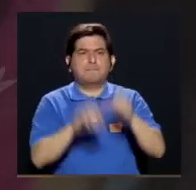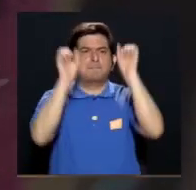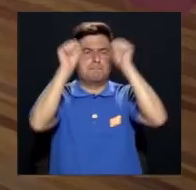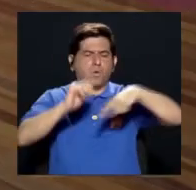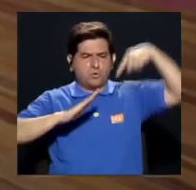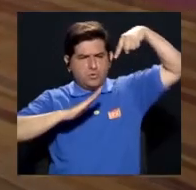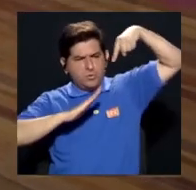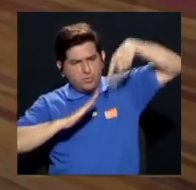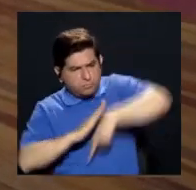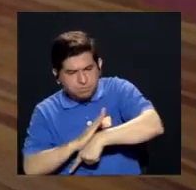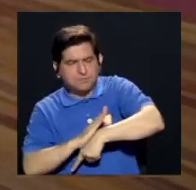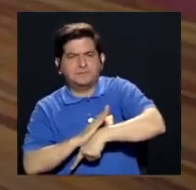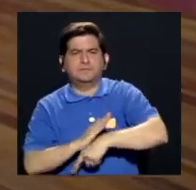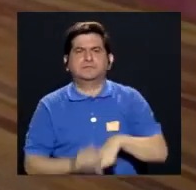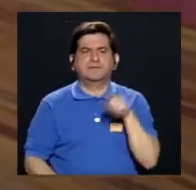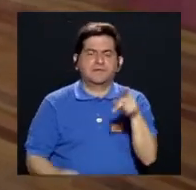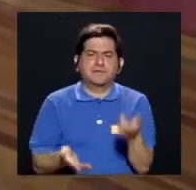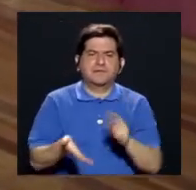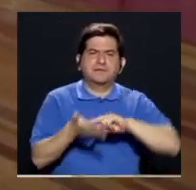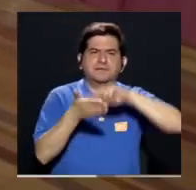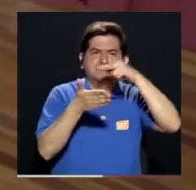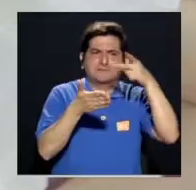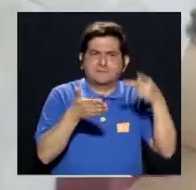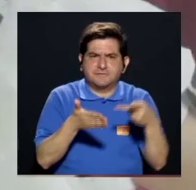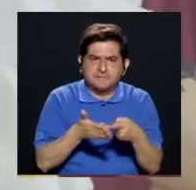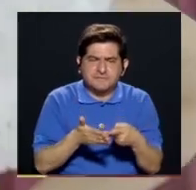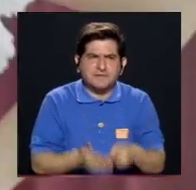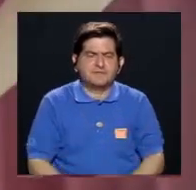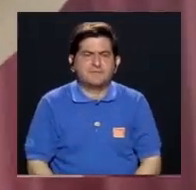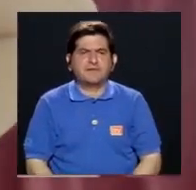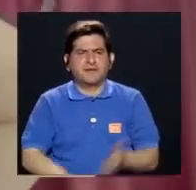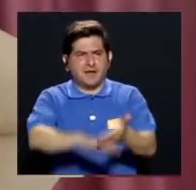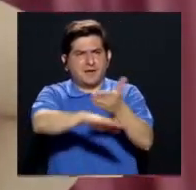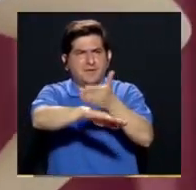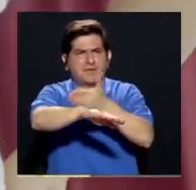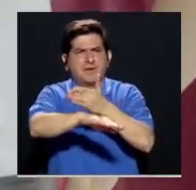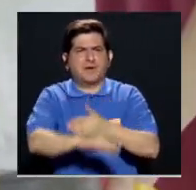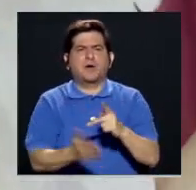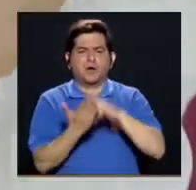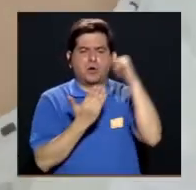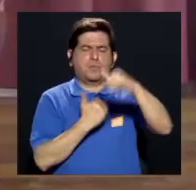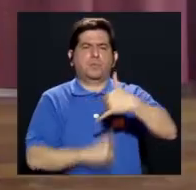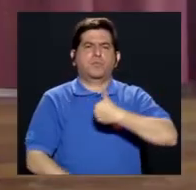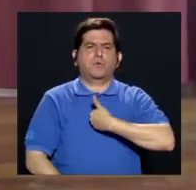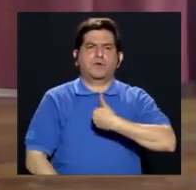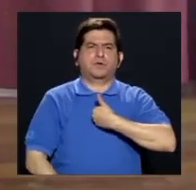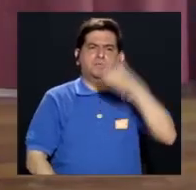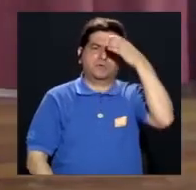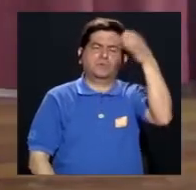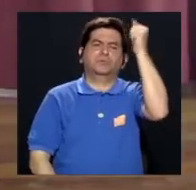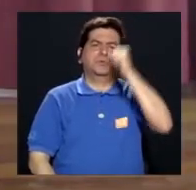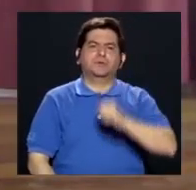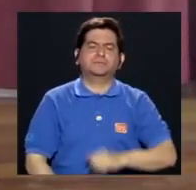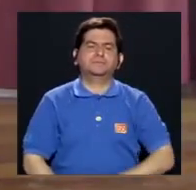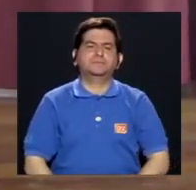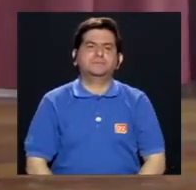poder profundizar aún más en sacar adelante sus propios proyectos culturales.